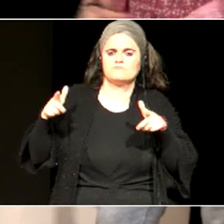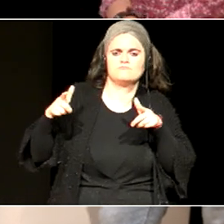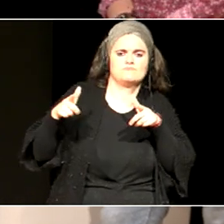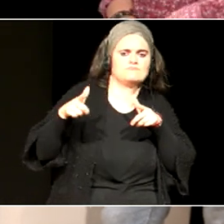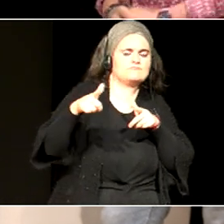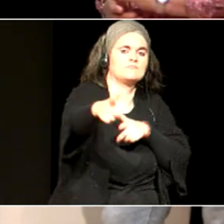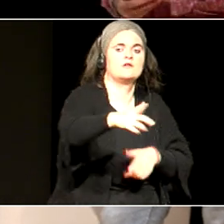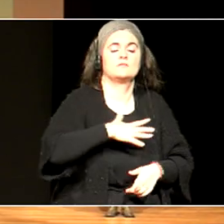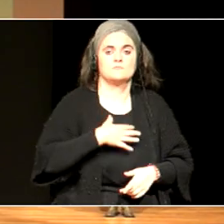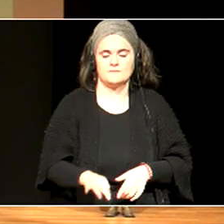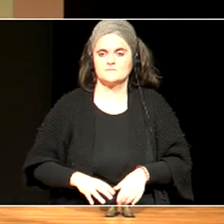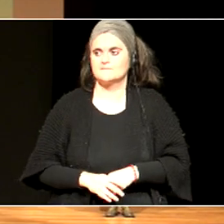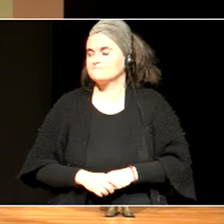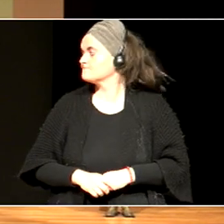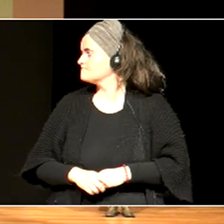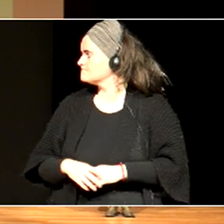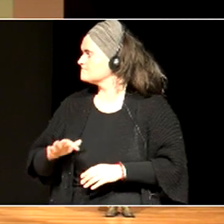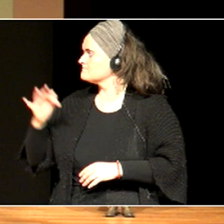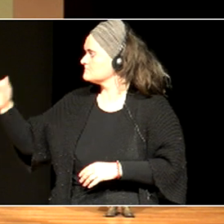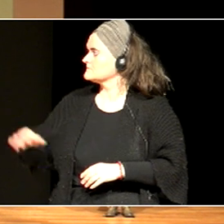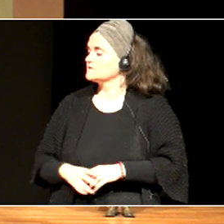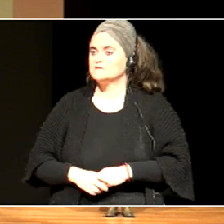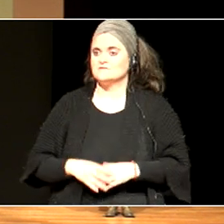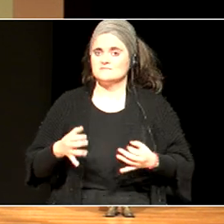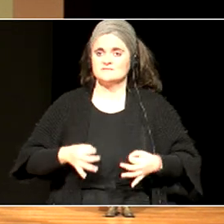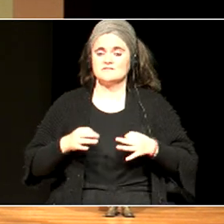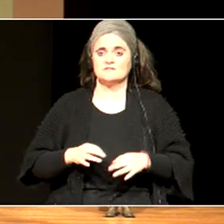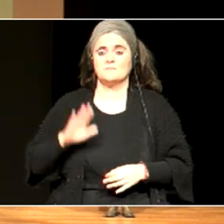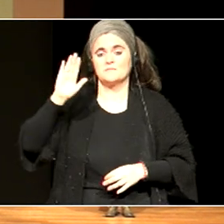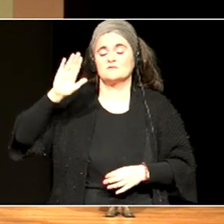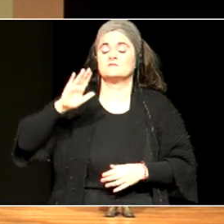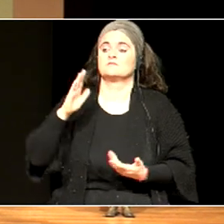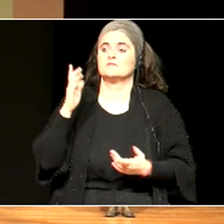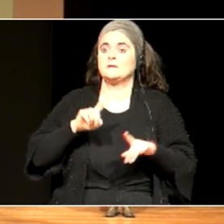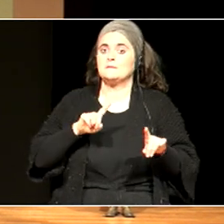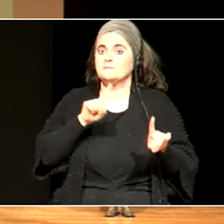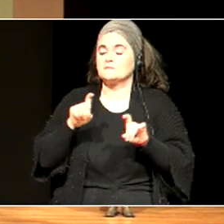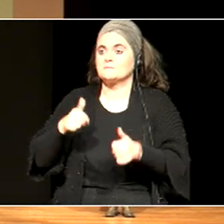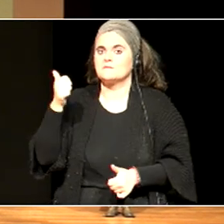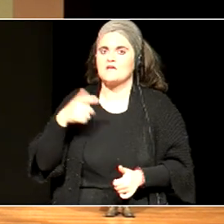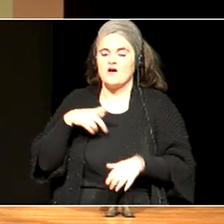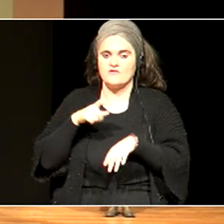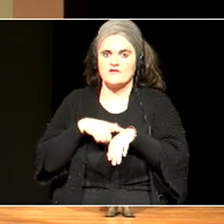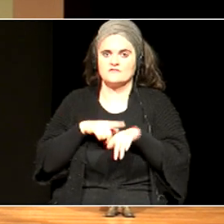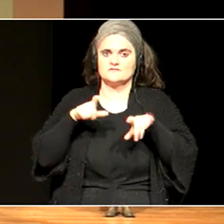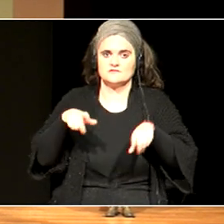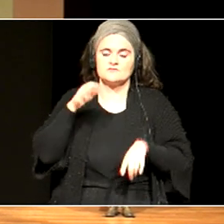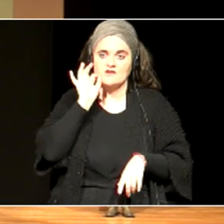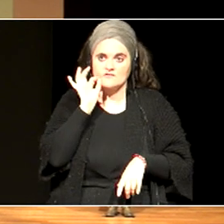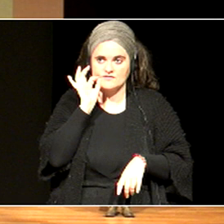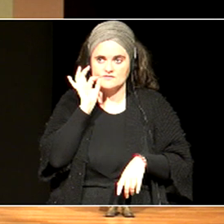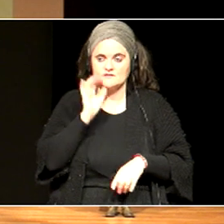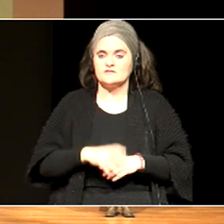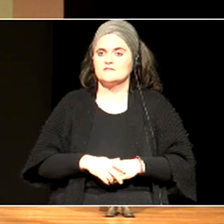también con tranquilidad paso a paso bueno seguramente que habrá muchísimas preguntas ahora durante el café la pausa del café que vamos a